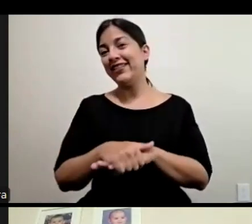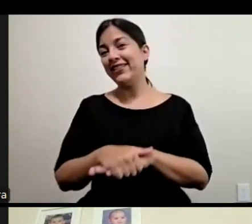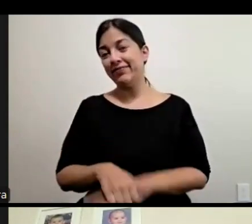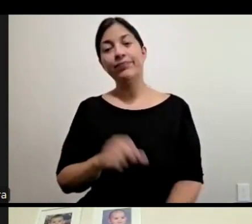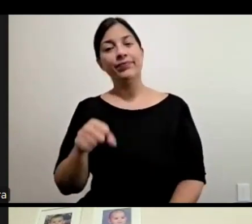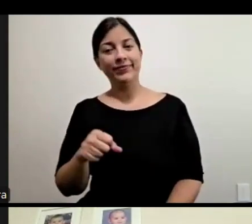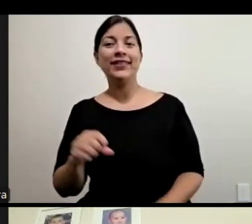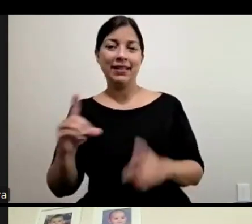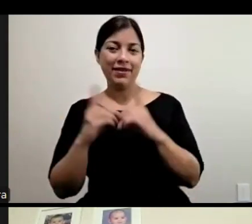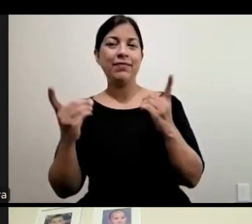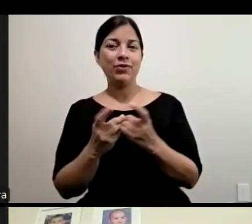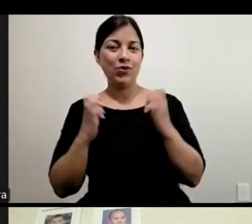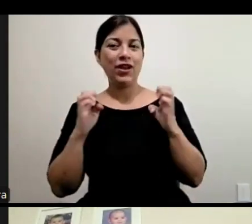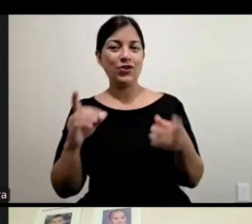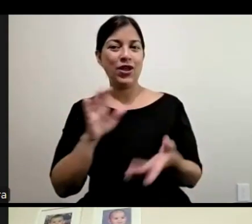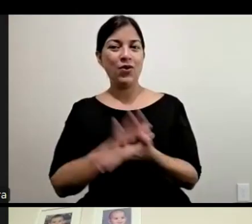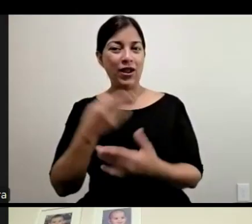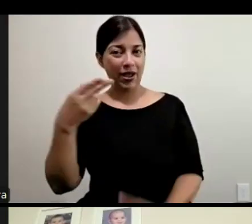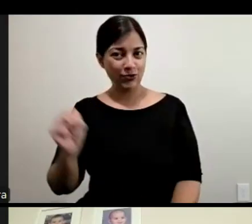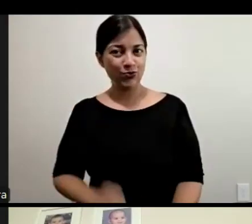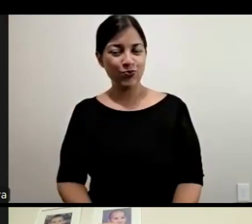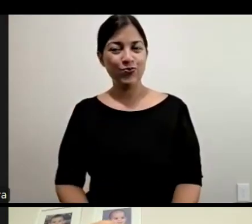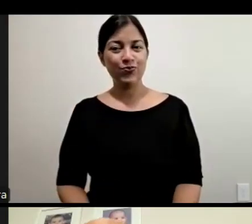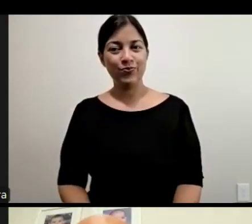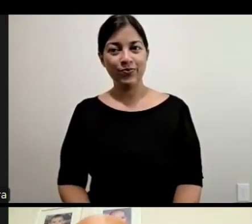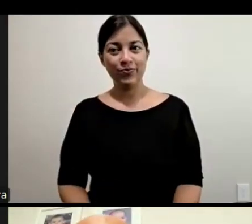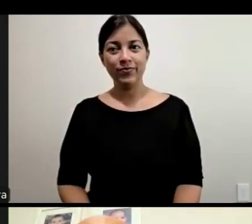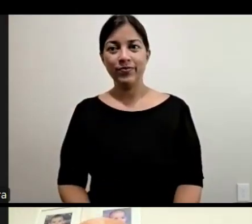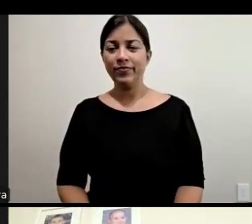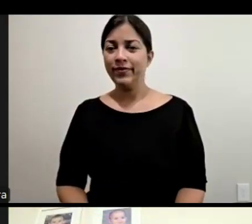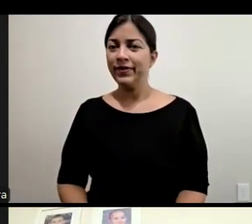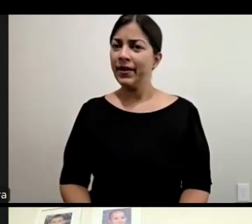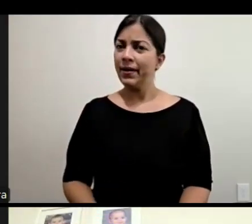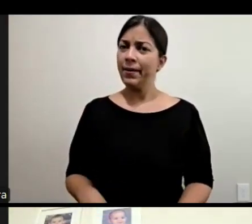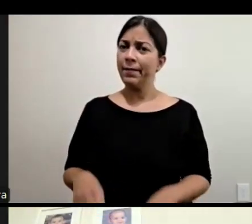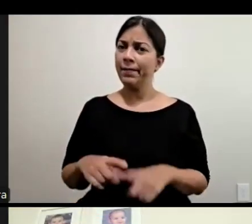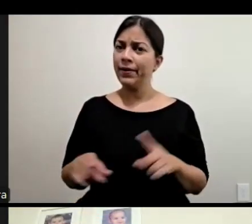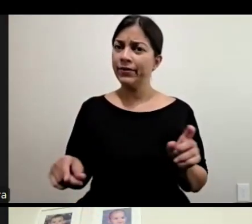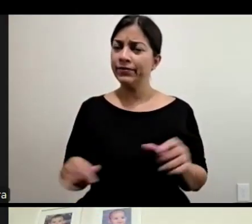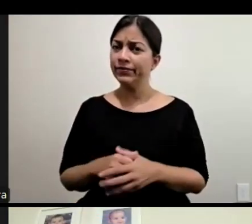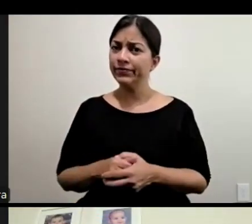de Educación en la Escuela Superior. En la Escuela Superior. En Corozal.